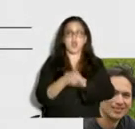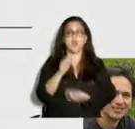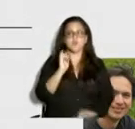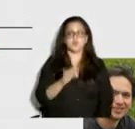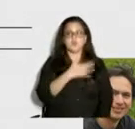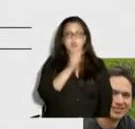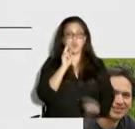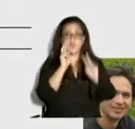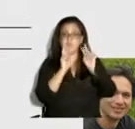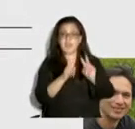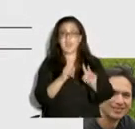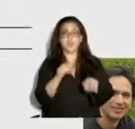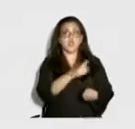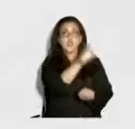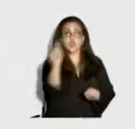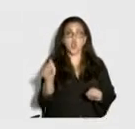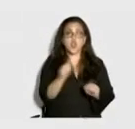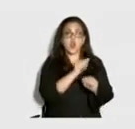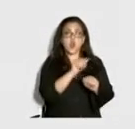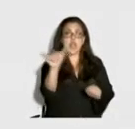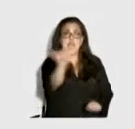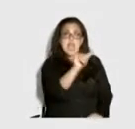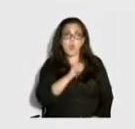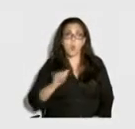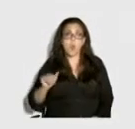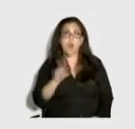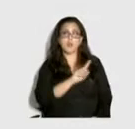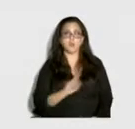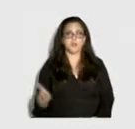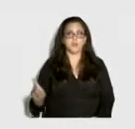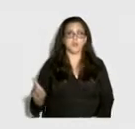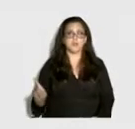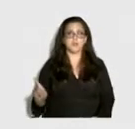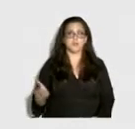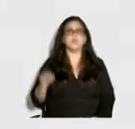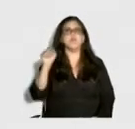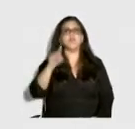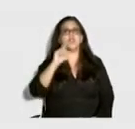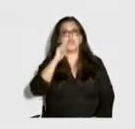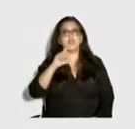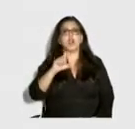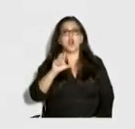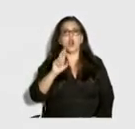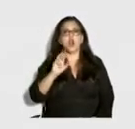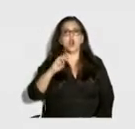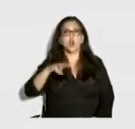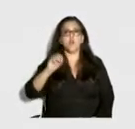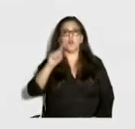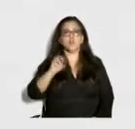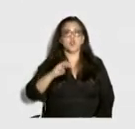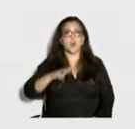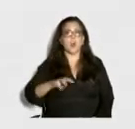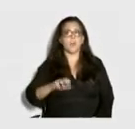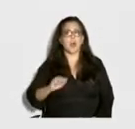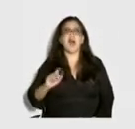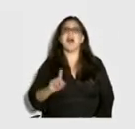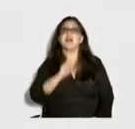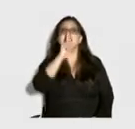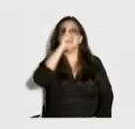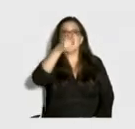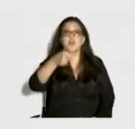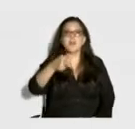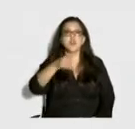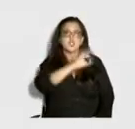fijan ustedes, no somos todos iguales, hay variación. Podemos decir que este sería un cromosoma típico chileno. Nuestros cromosomas son